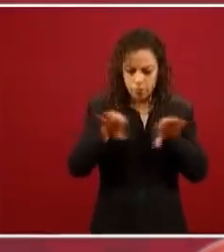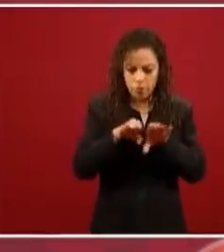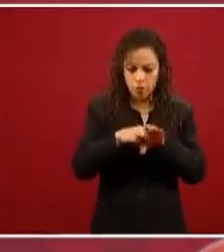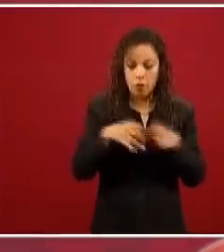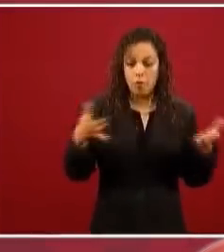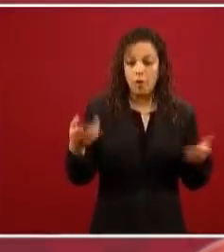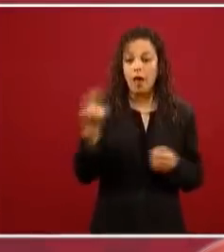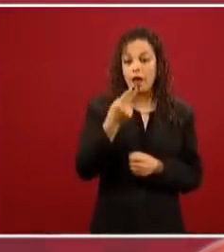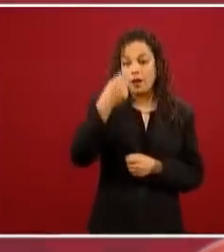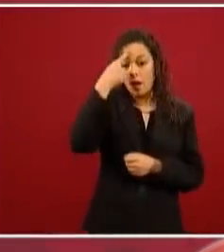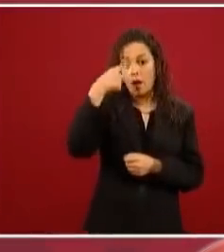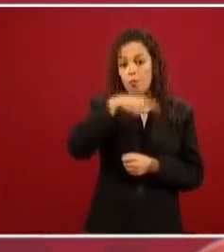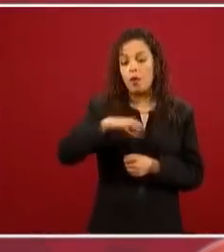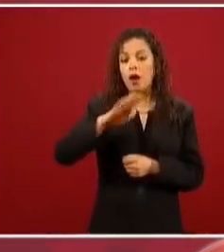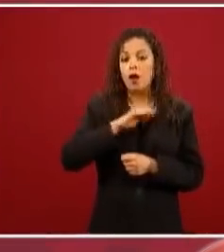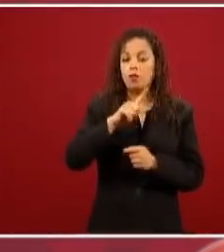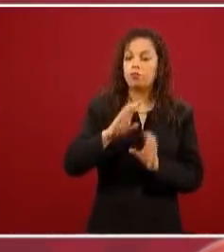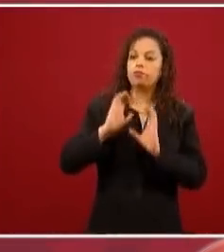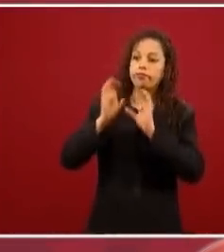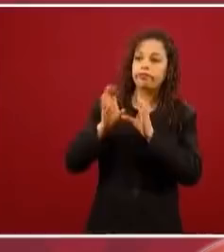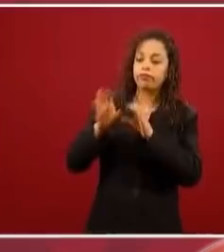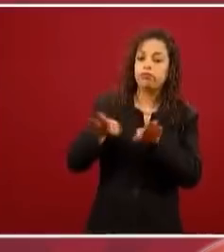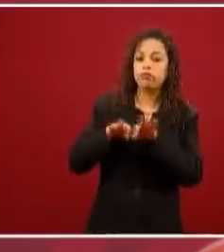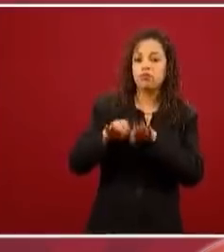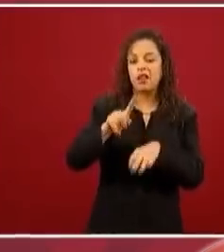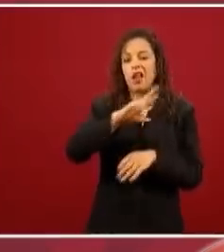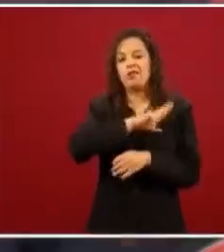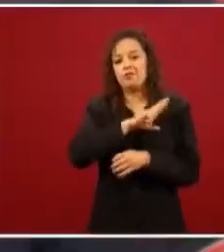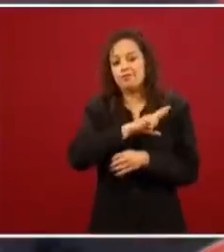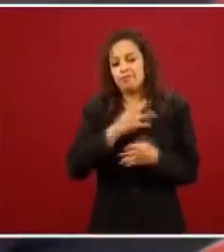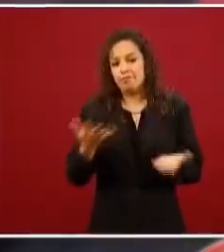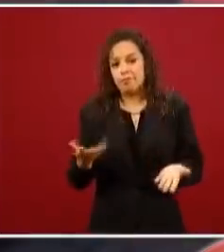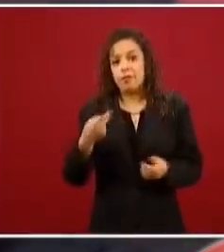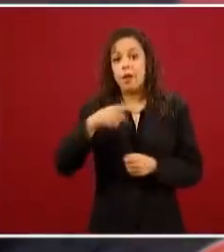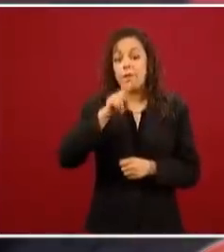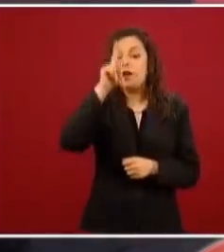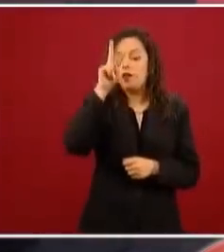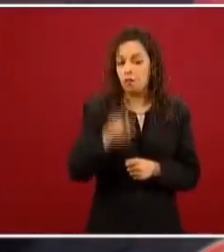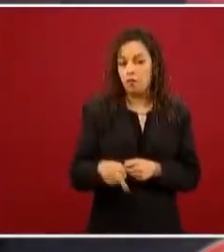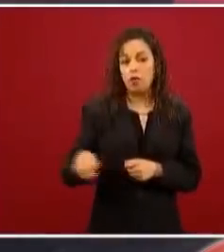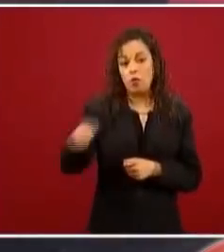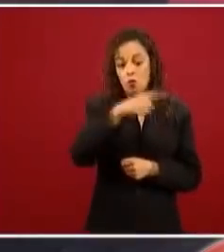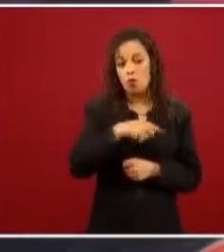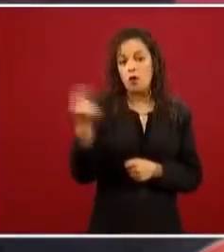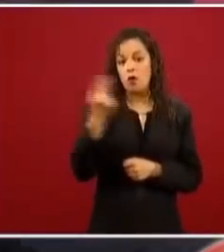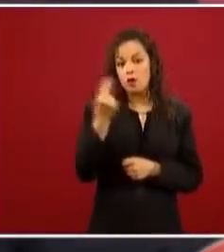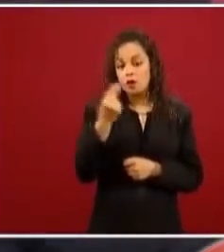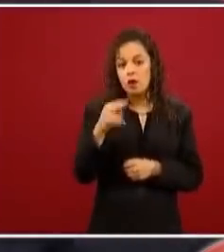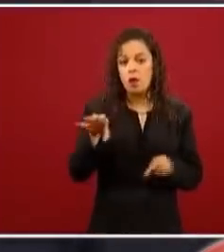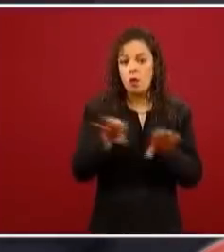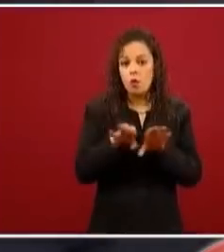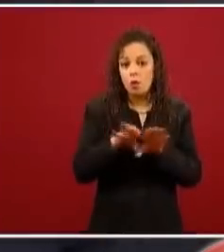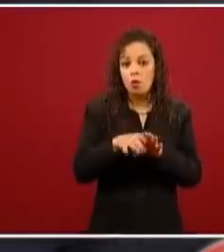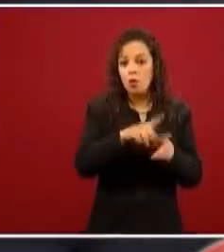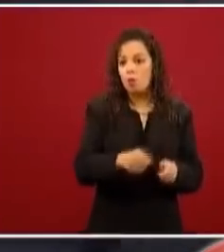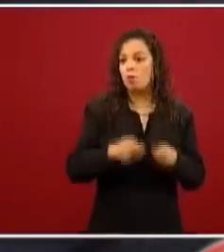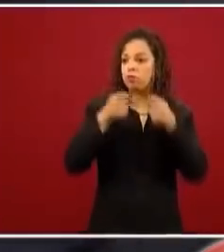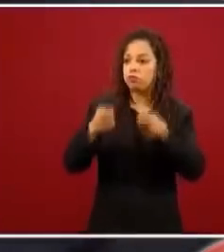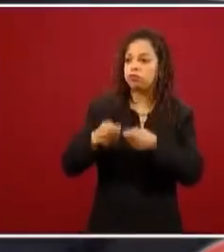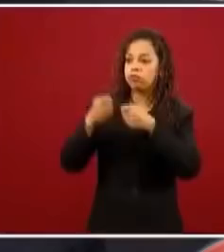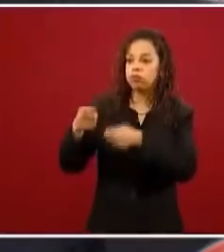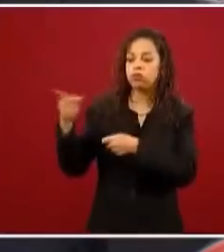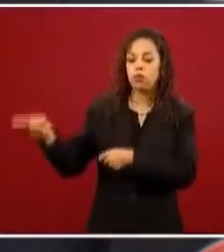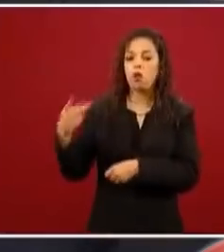para la práctica privada. Nosotros no estamos peleados con eso, pero sí estamos buscando que haya un compromiso con la institución que los formó y además con todas